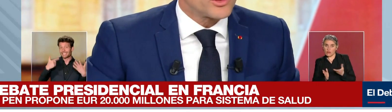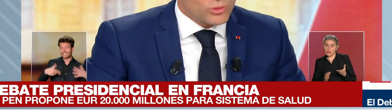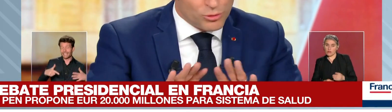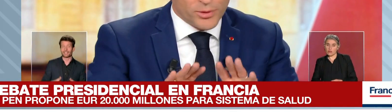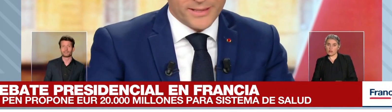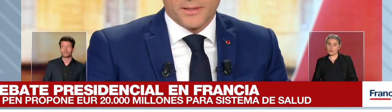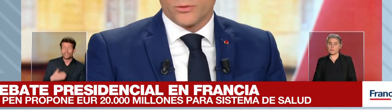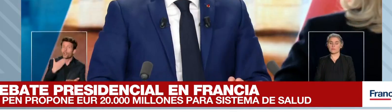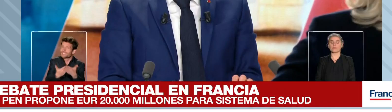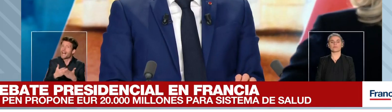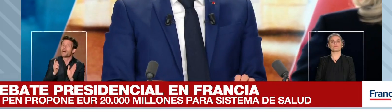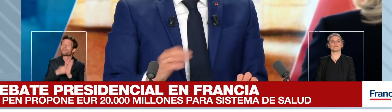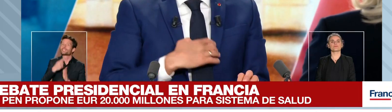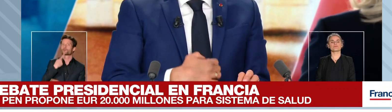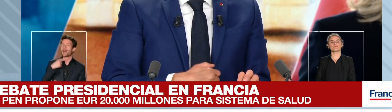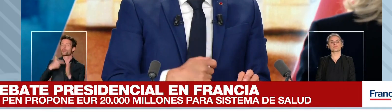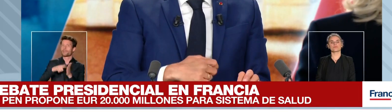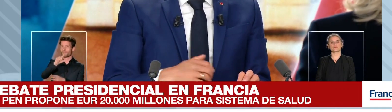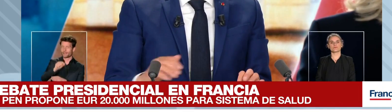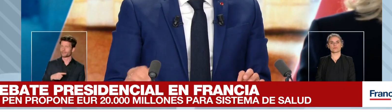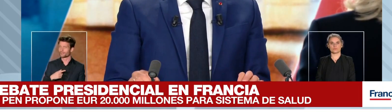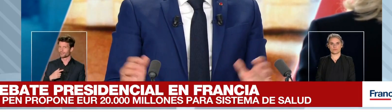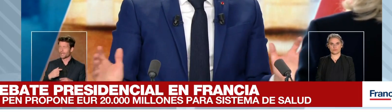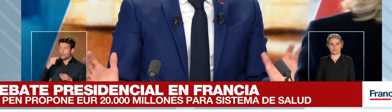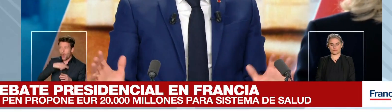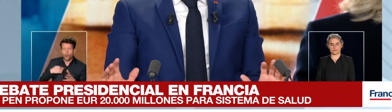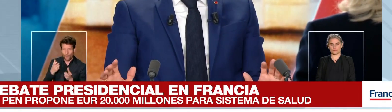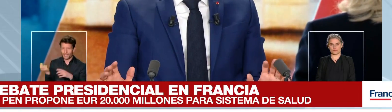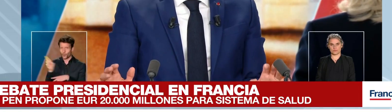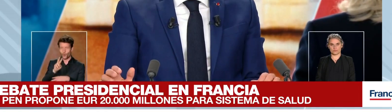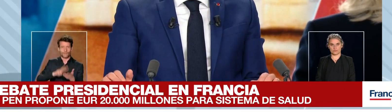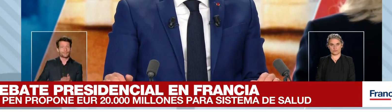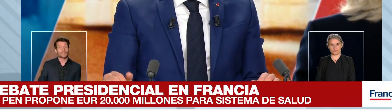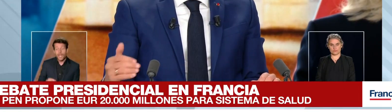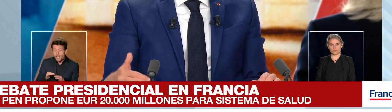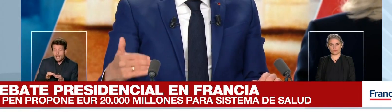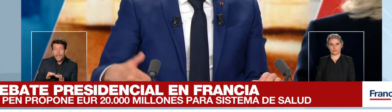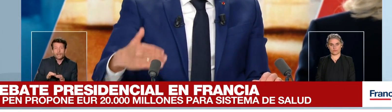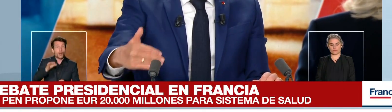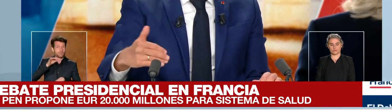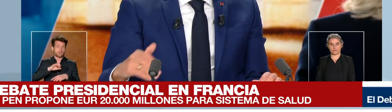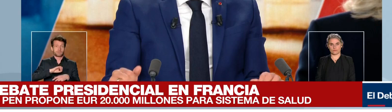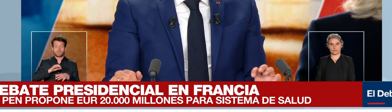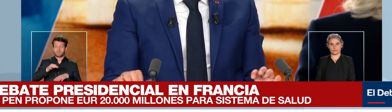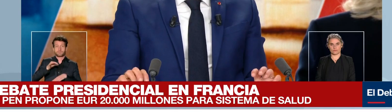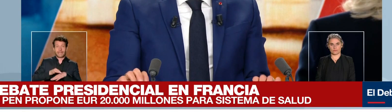2017. Pero lo que quiero decir sobre estas cifras es para establecer una verdad. Y esta pandemia no habíamos tenido algo así en un siglo,